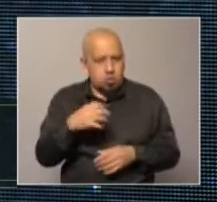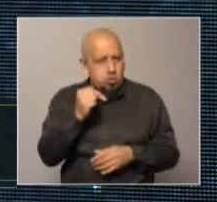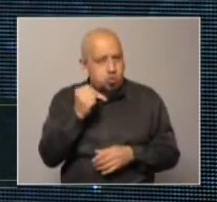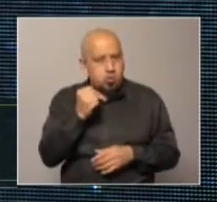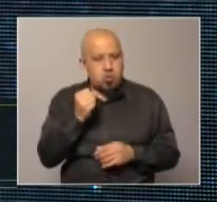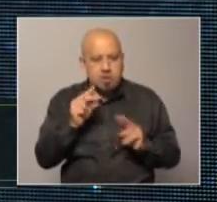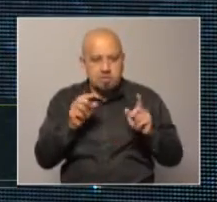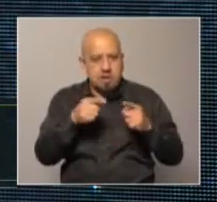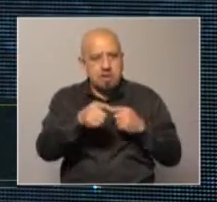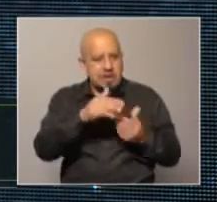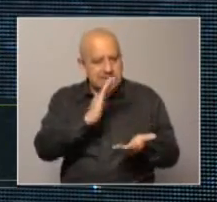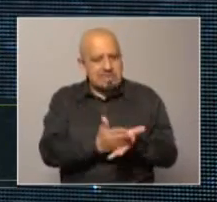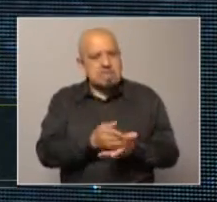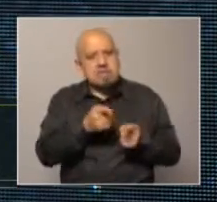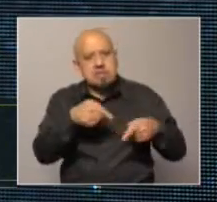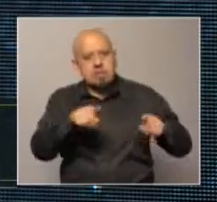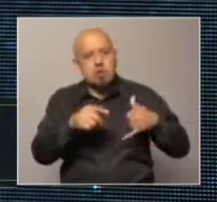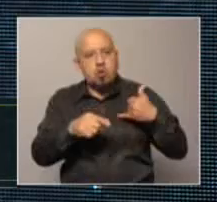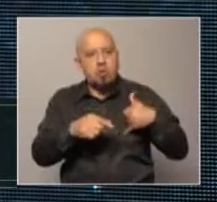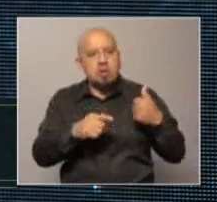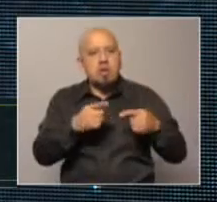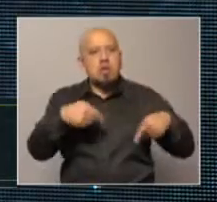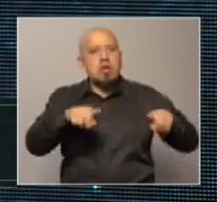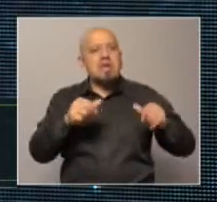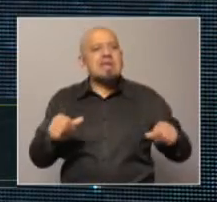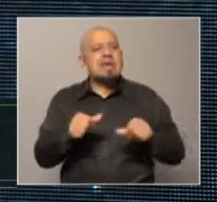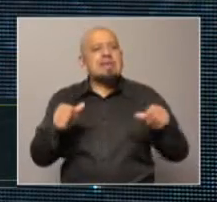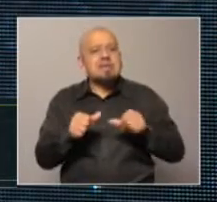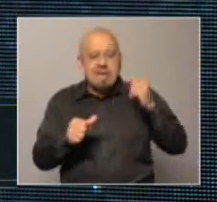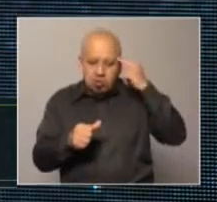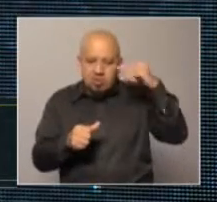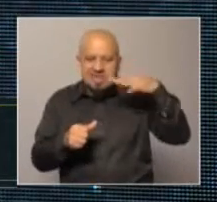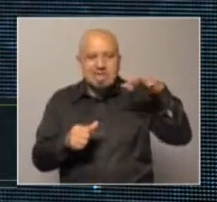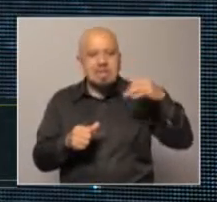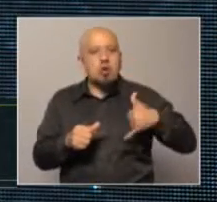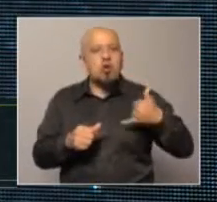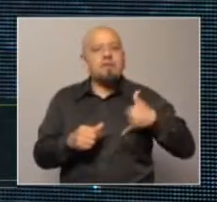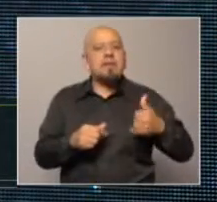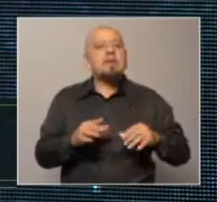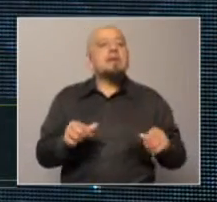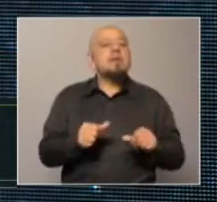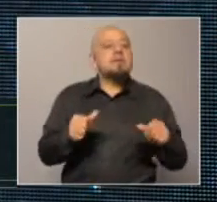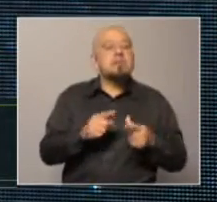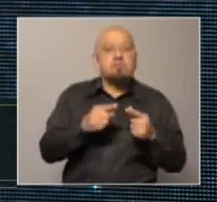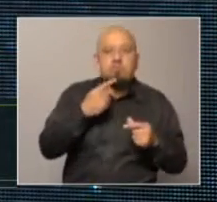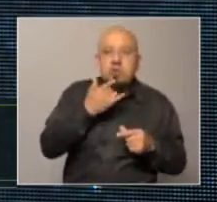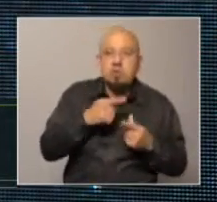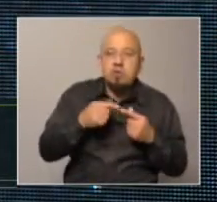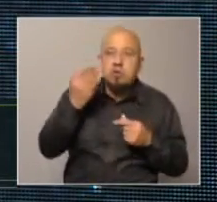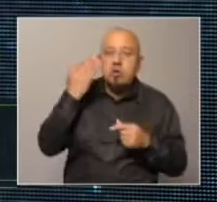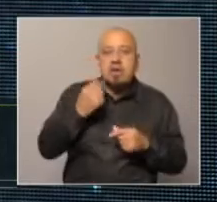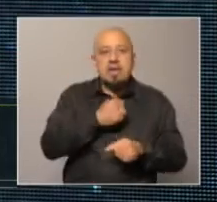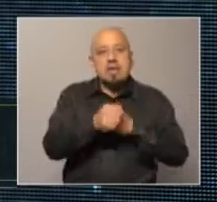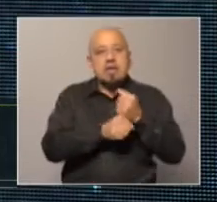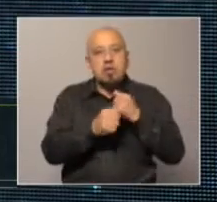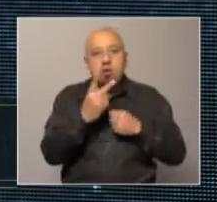relación con los delitos en general, sino con los delitos que cometen los adolescentes en particular. Para recordar nomás algunos hitos, en